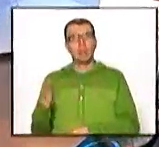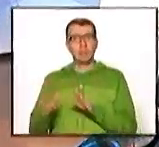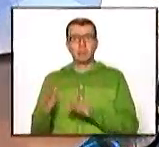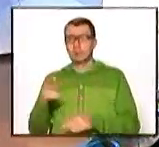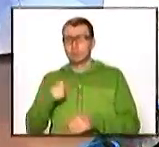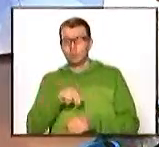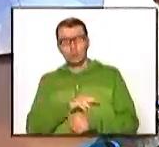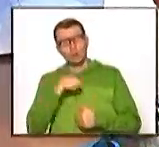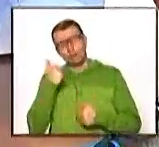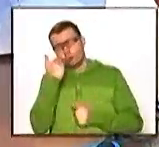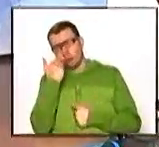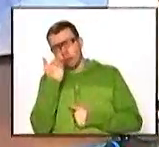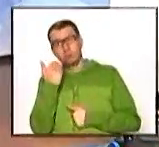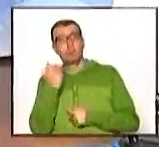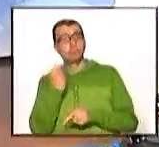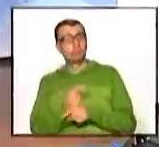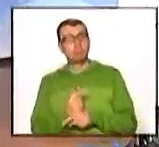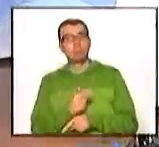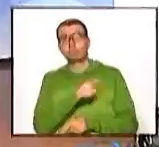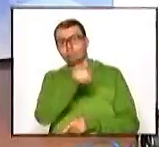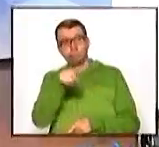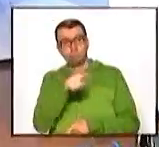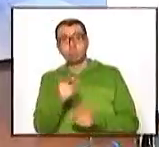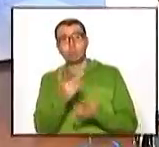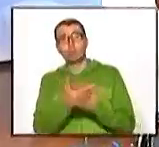estamos. Definitivamente por el sistema de salud